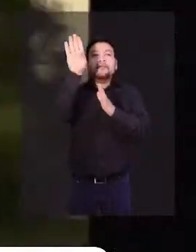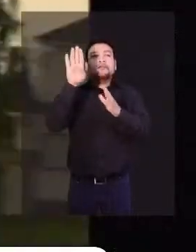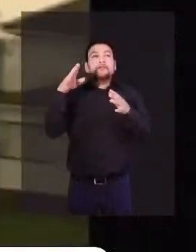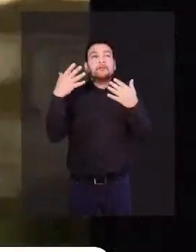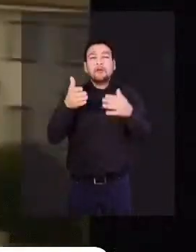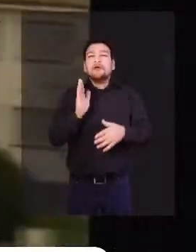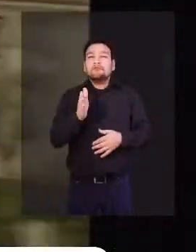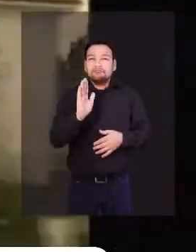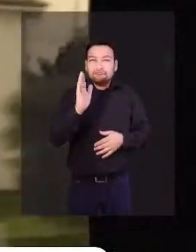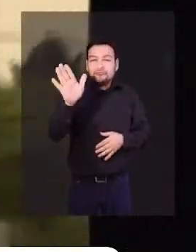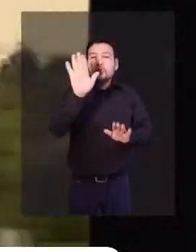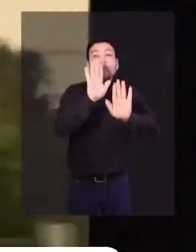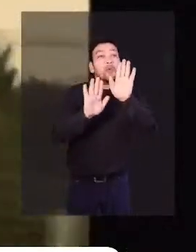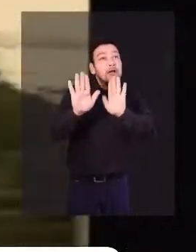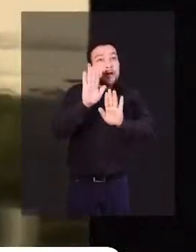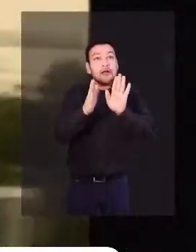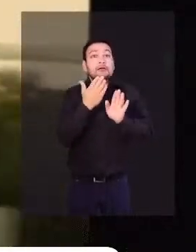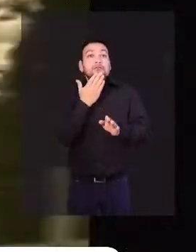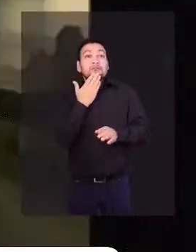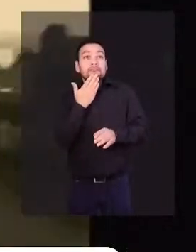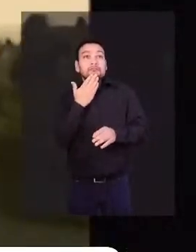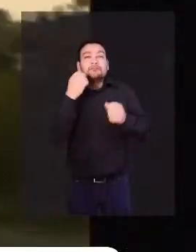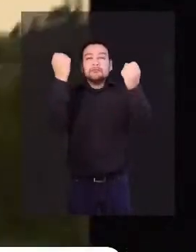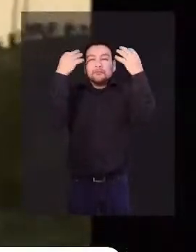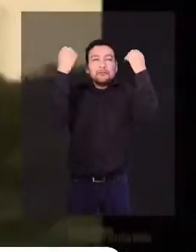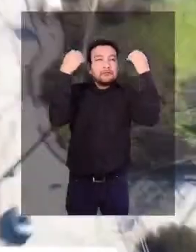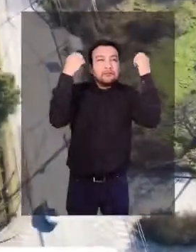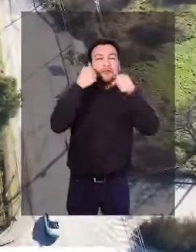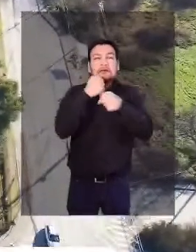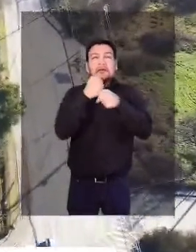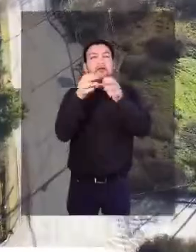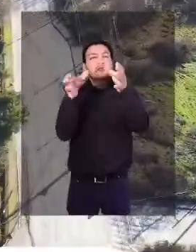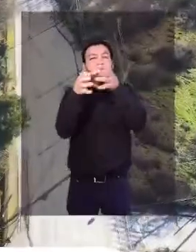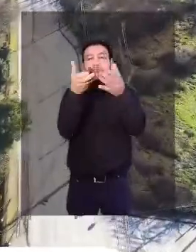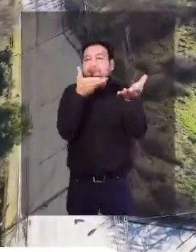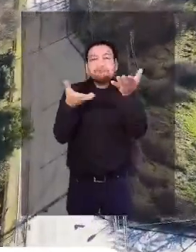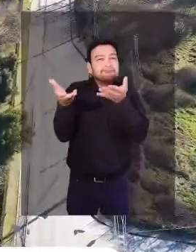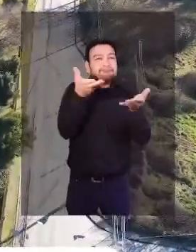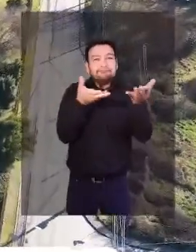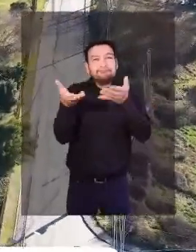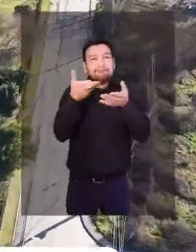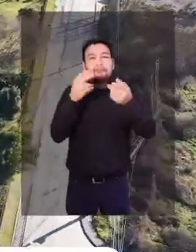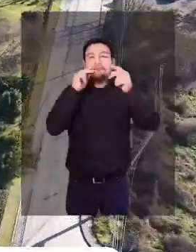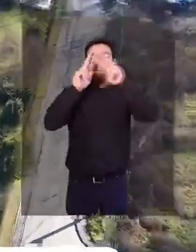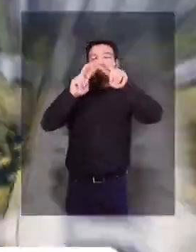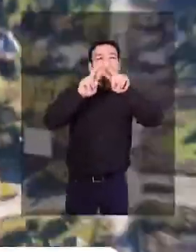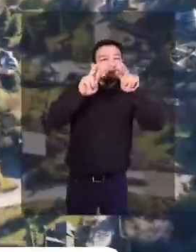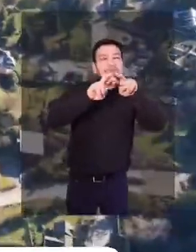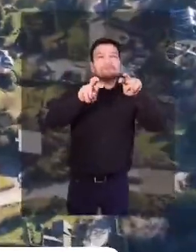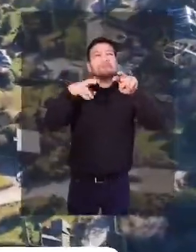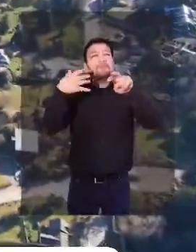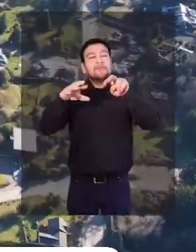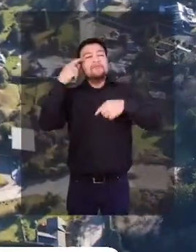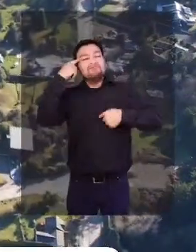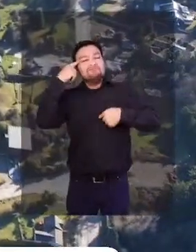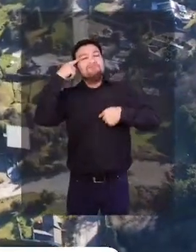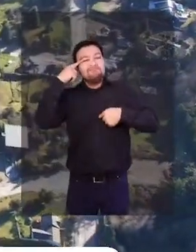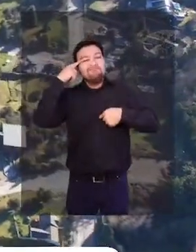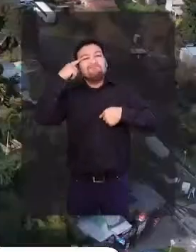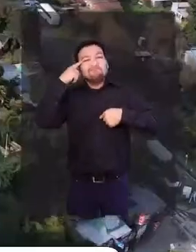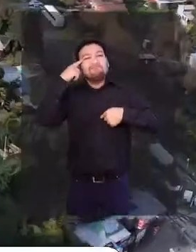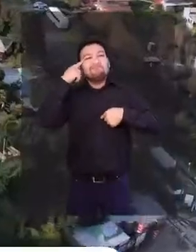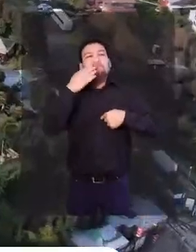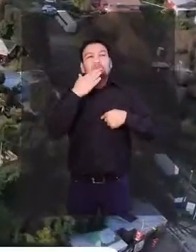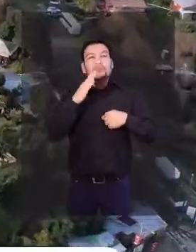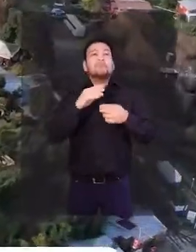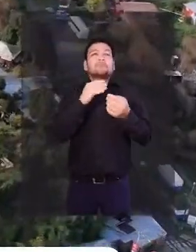puertas en Puerto Montt. Desde entonces, hemos crecido y evolucionado para convertirnos en la mejor opción de